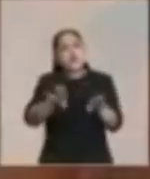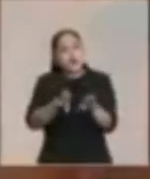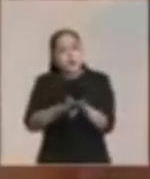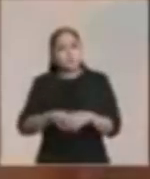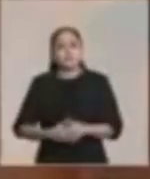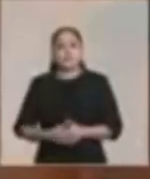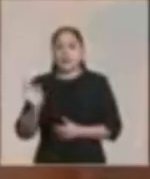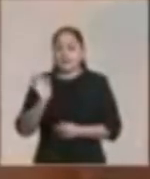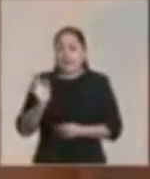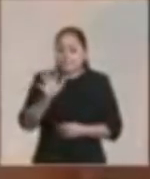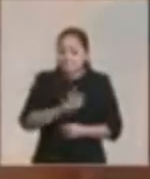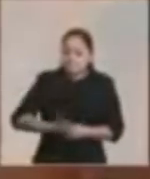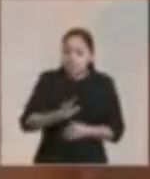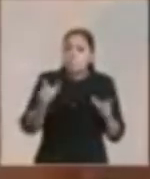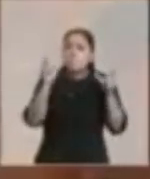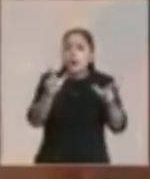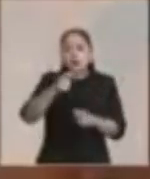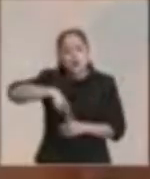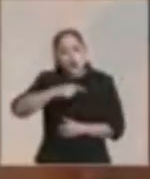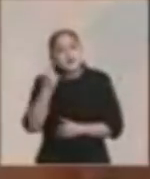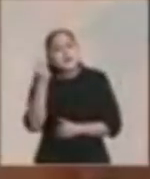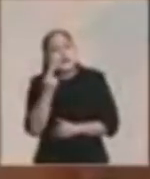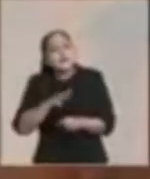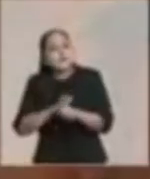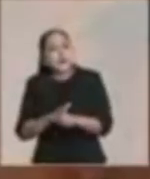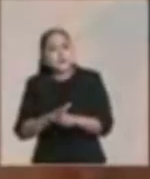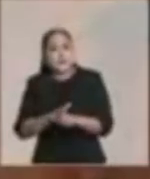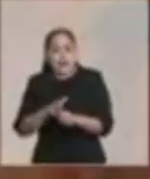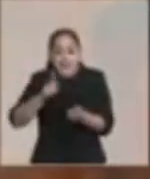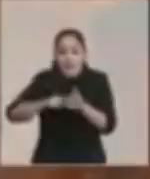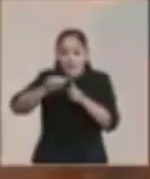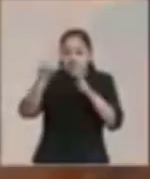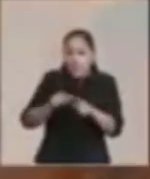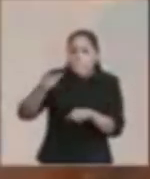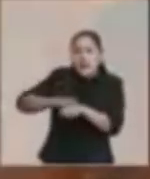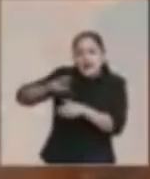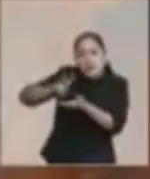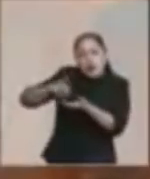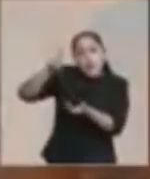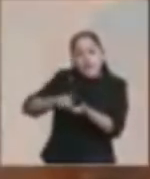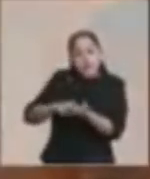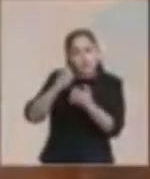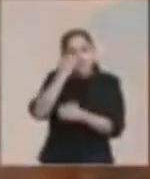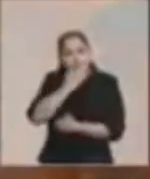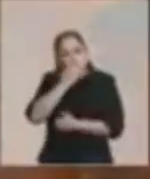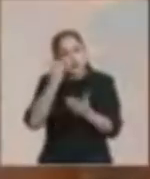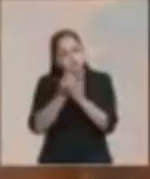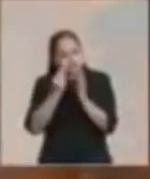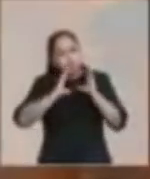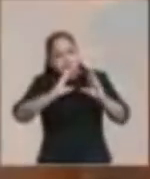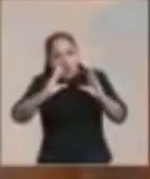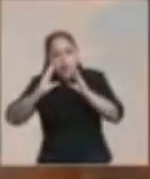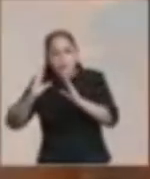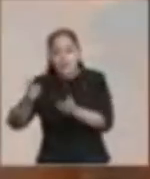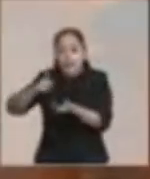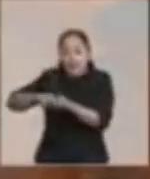darte seguridad también requerimos manejar los valores en nuestro país, en las escuelas, en las familias y, por supuesto,